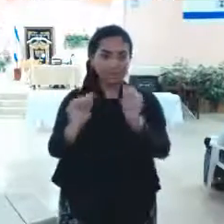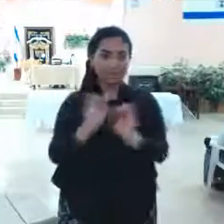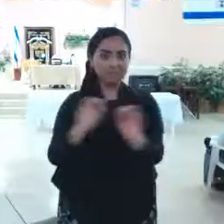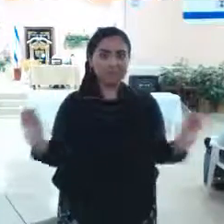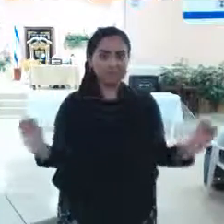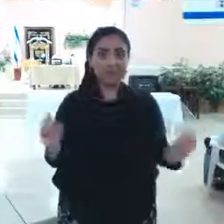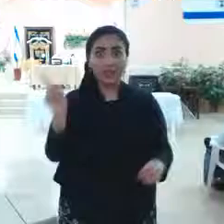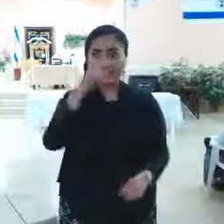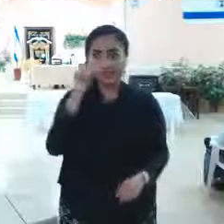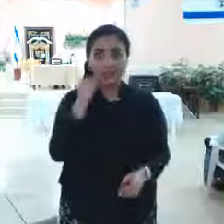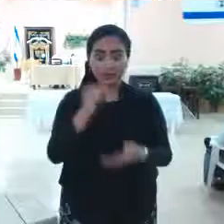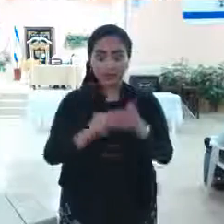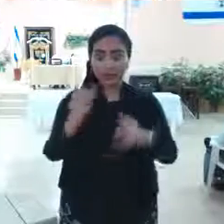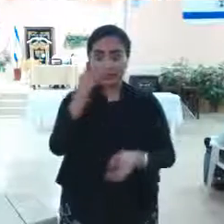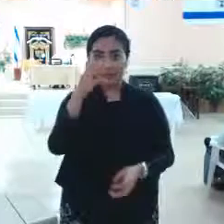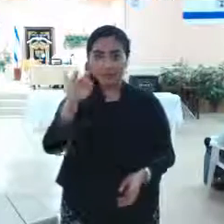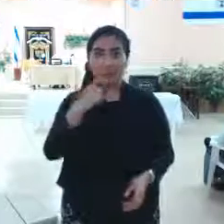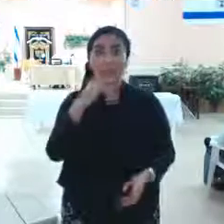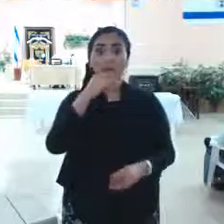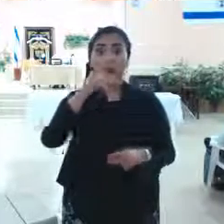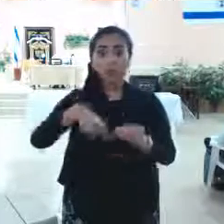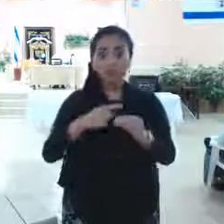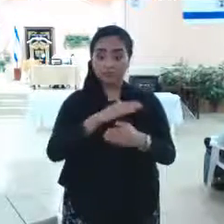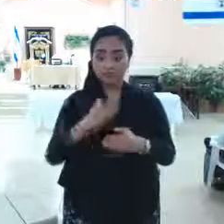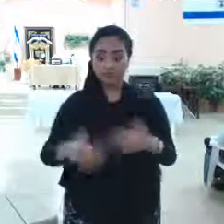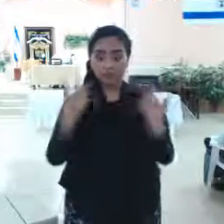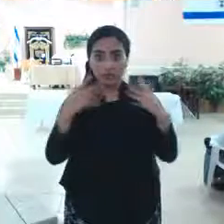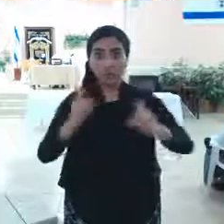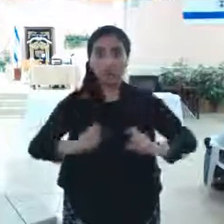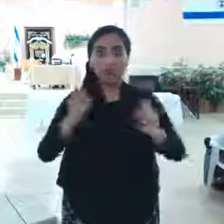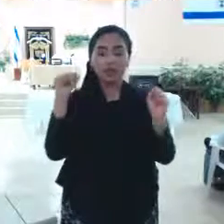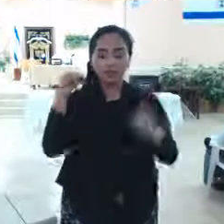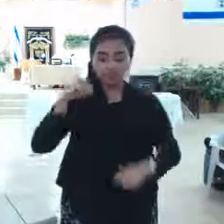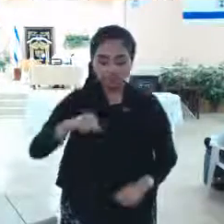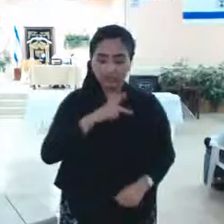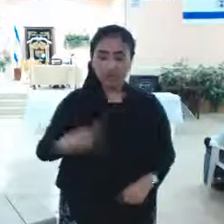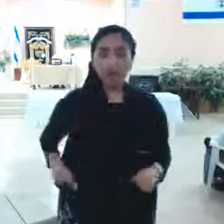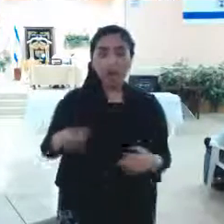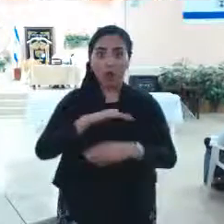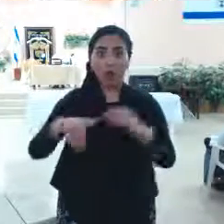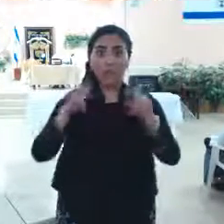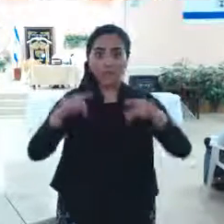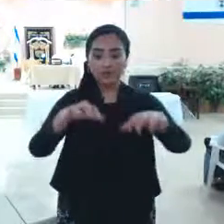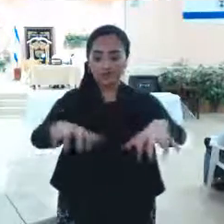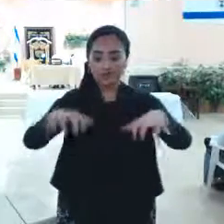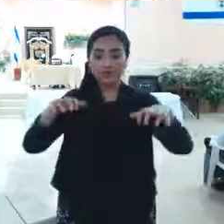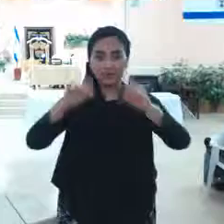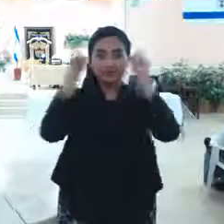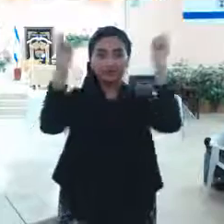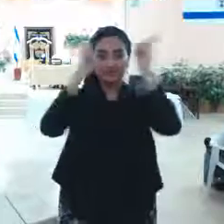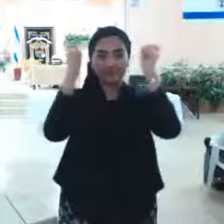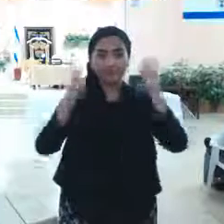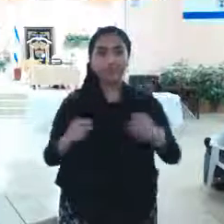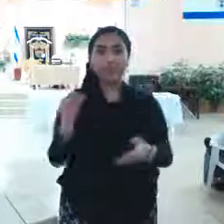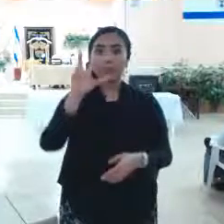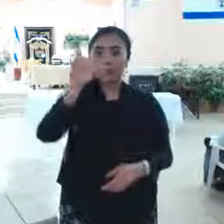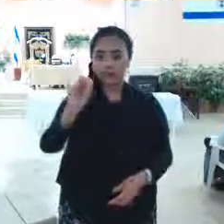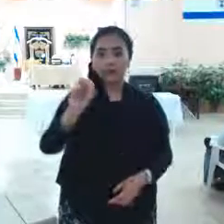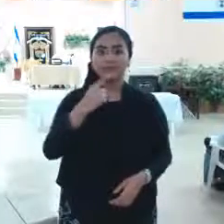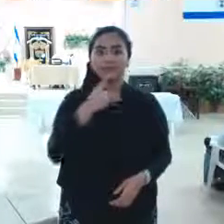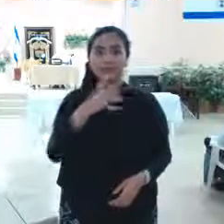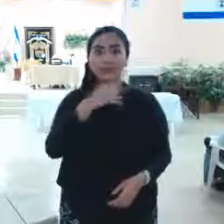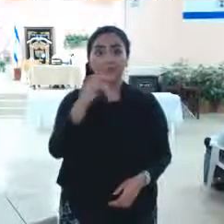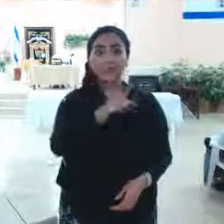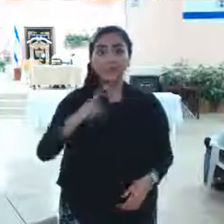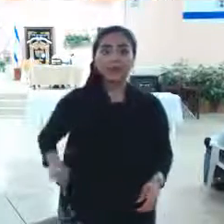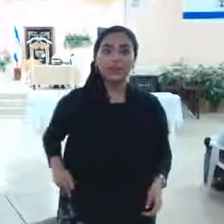not an Porque dice idolater. el 29, Because 29 y cuando says, acabaron de ofrecer, se inclinó el rey y todos los que con él estaban y adoraron. 30. 30.